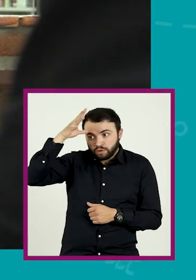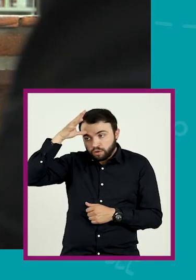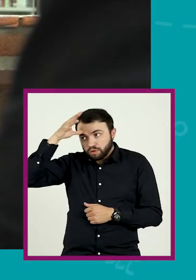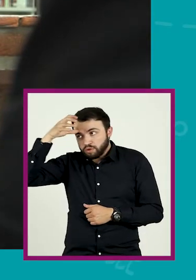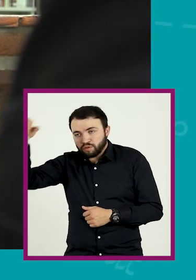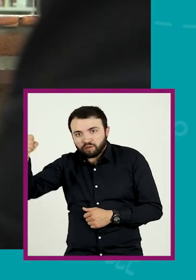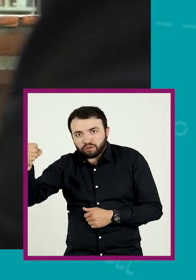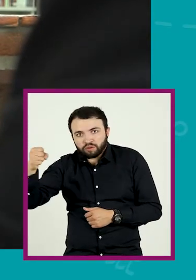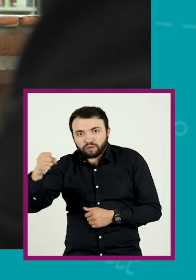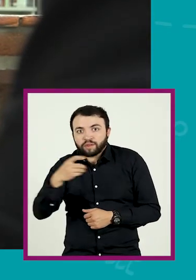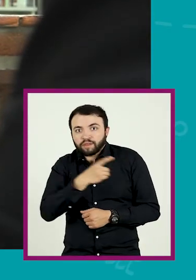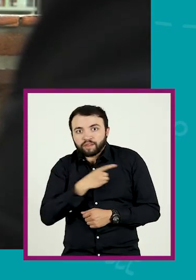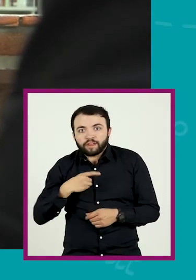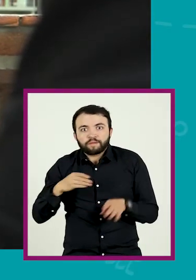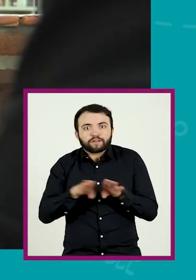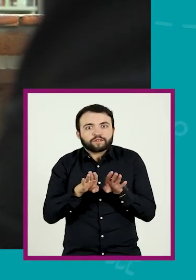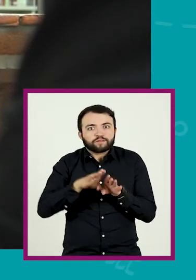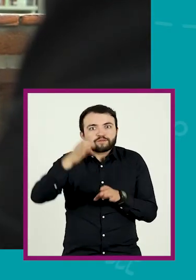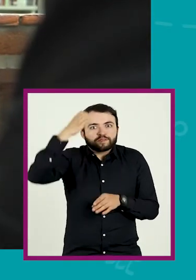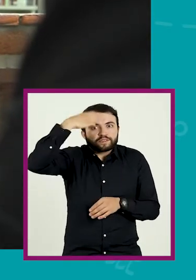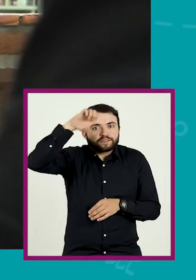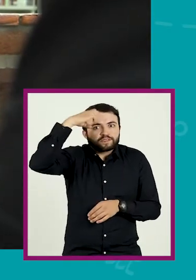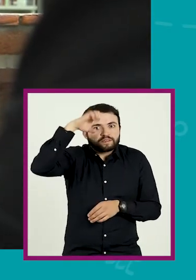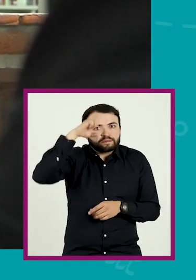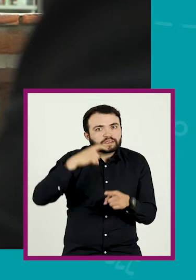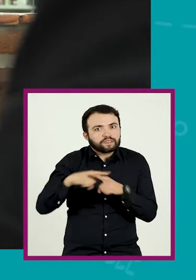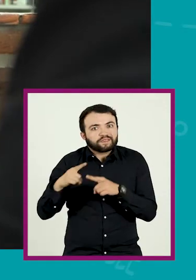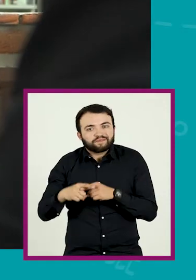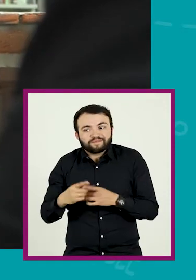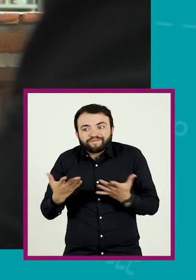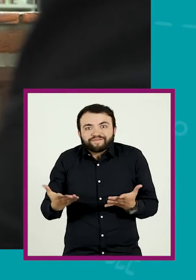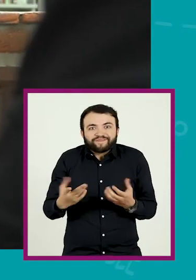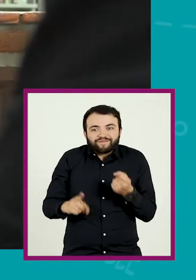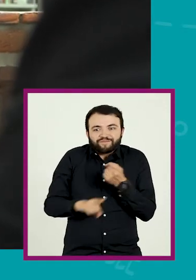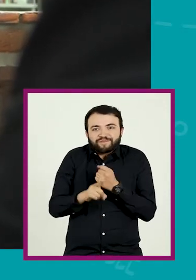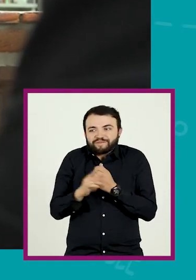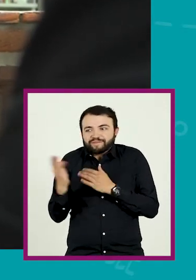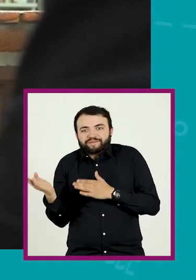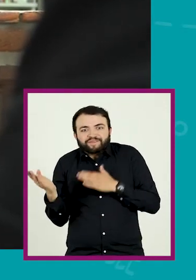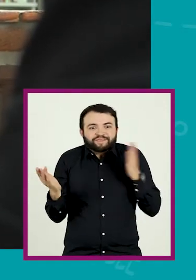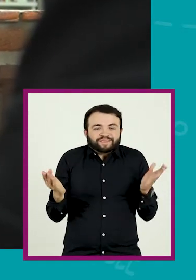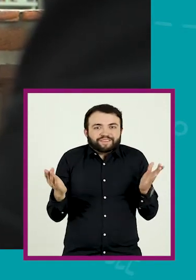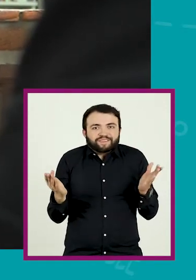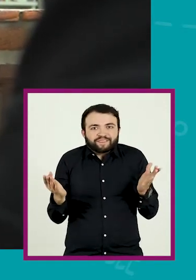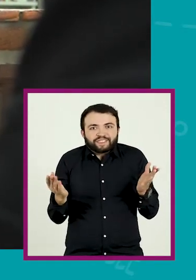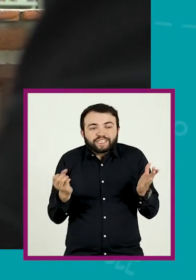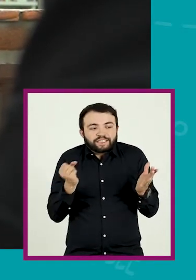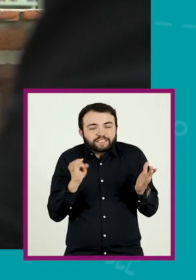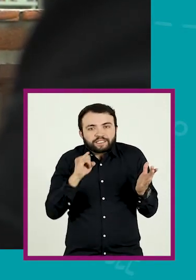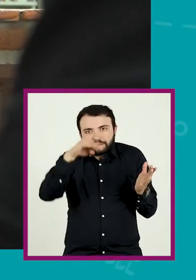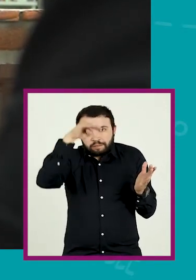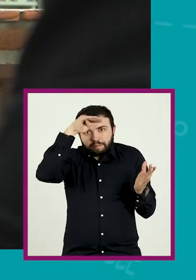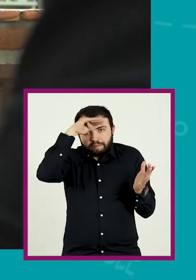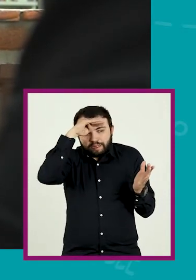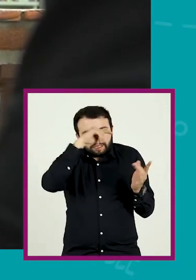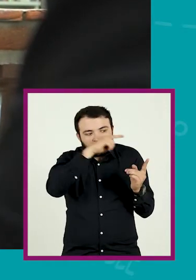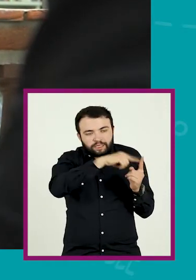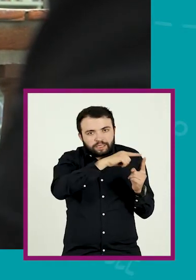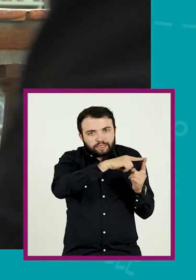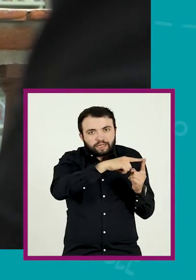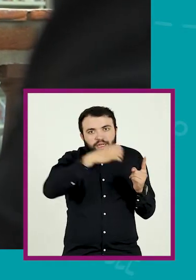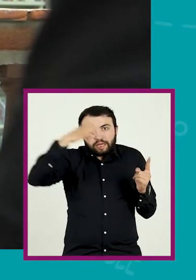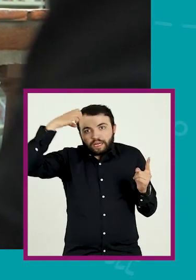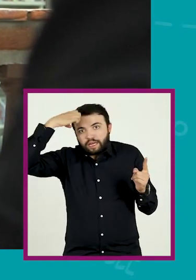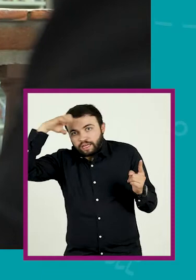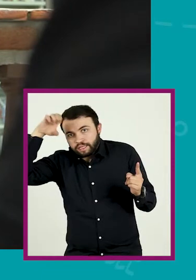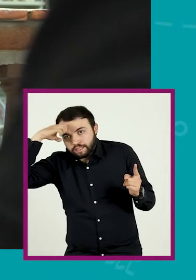sí provienen de la experiencia. Entonces es todo un problema, ¿no? Sí. Si admitimos que provienen de la experiencia, no pueden ser universales y